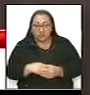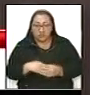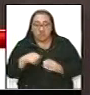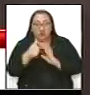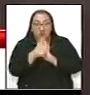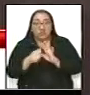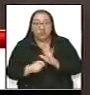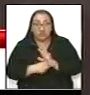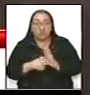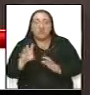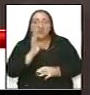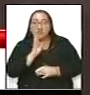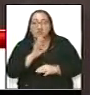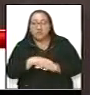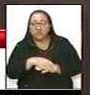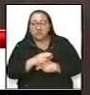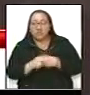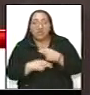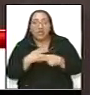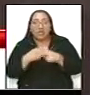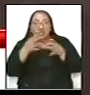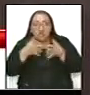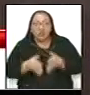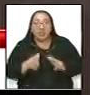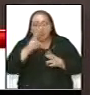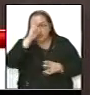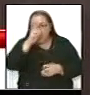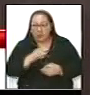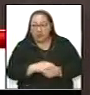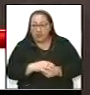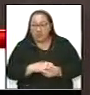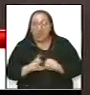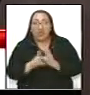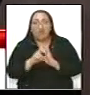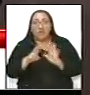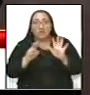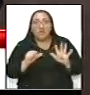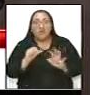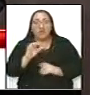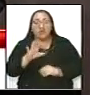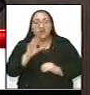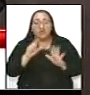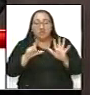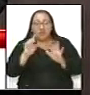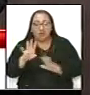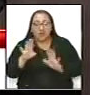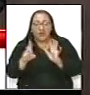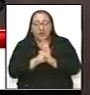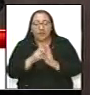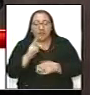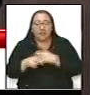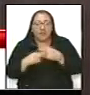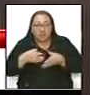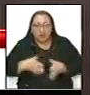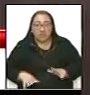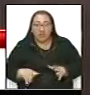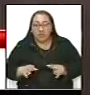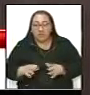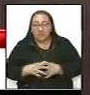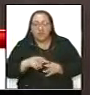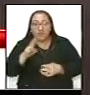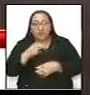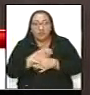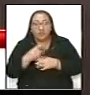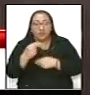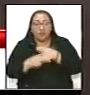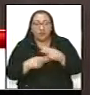artículo hablan de la nacionalidad peruana. La ley 26.574, ley de nacionalidad, distingue dos tipos de